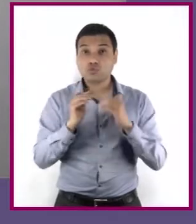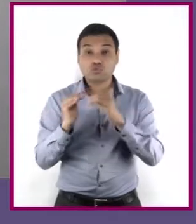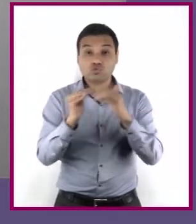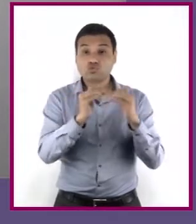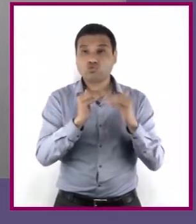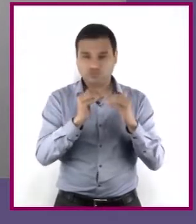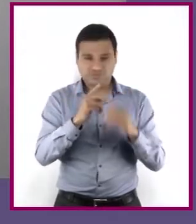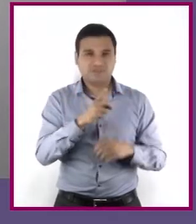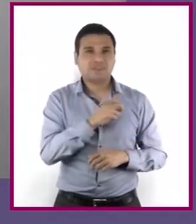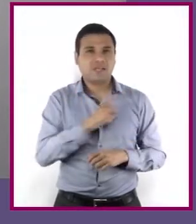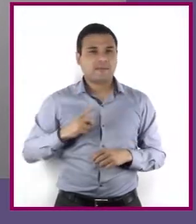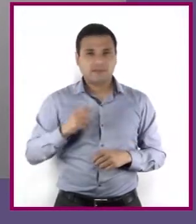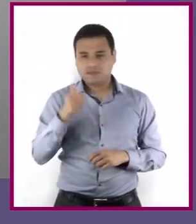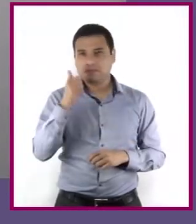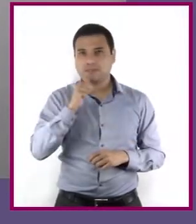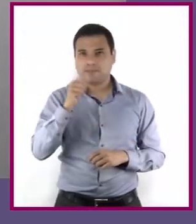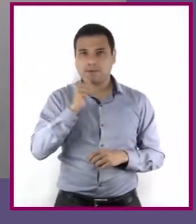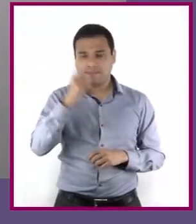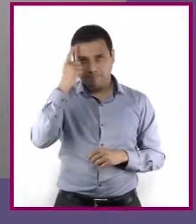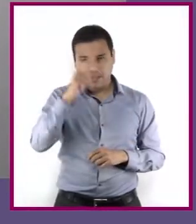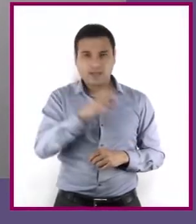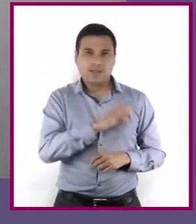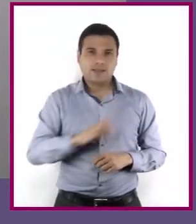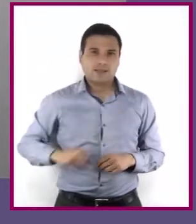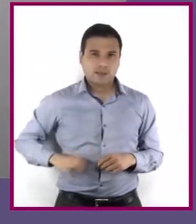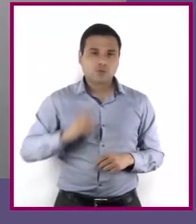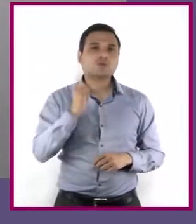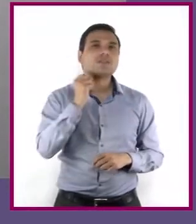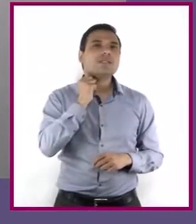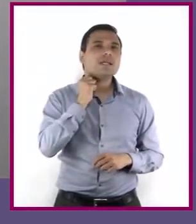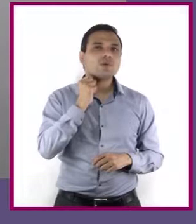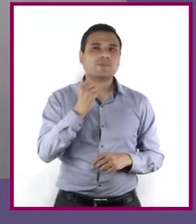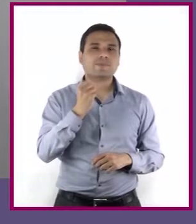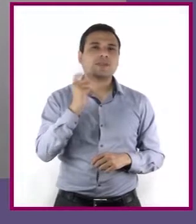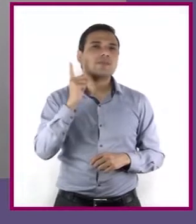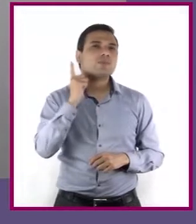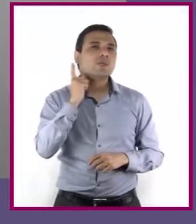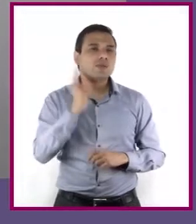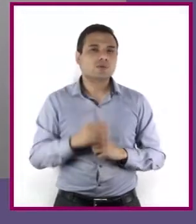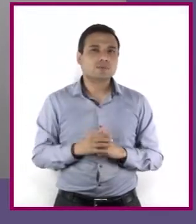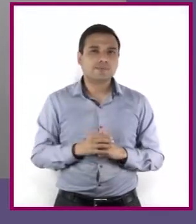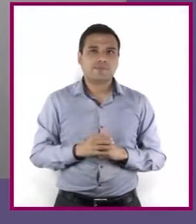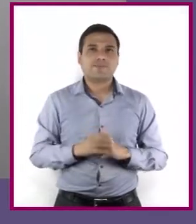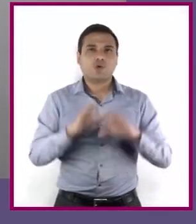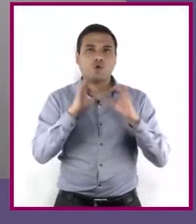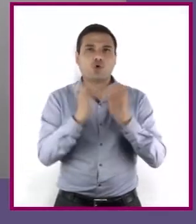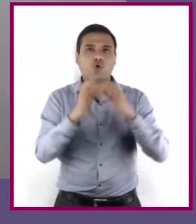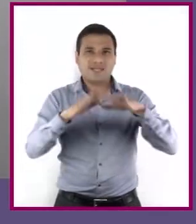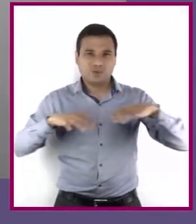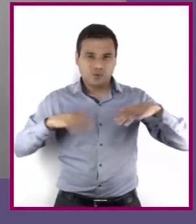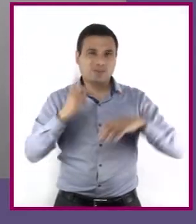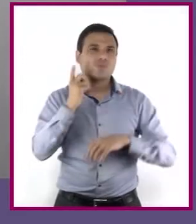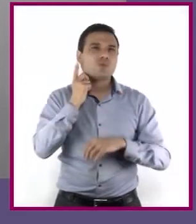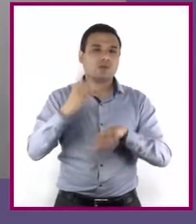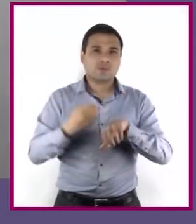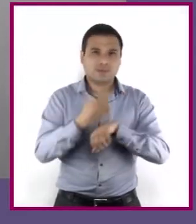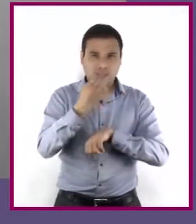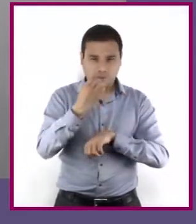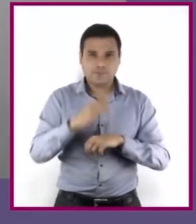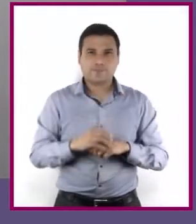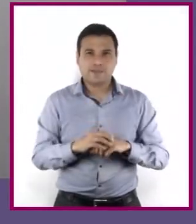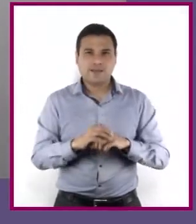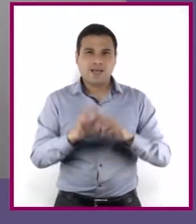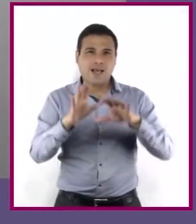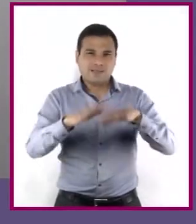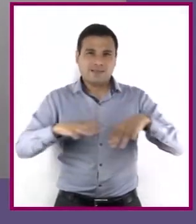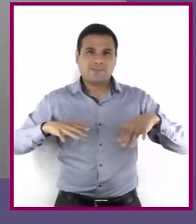cargos de elección popular para integrar el Senado, la Cámara de Diputados, los congresos locales, la Asamblea Legislativa de la Ciudad